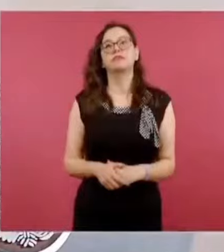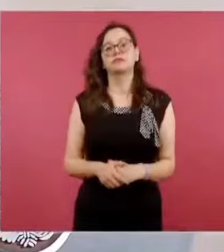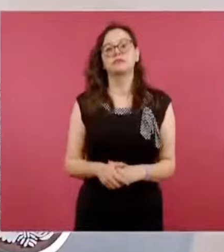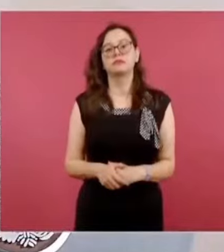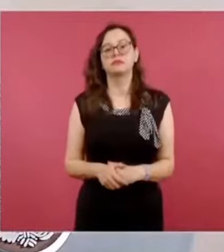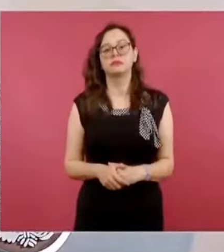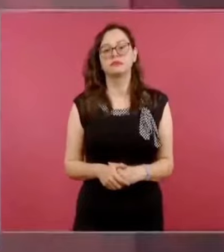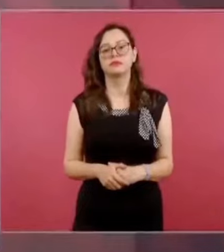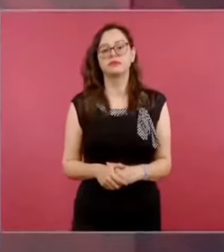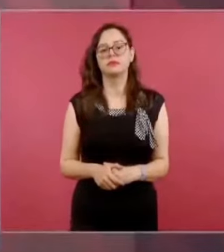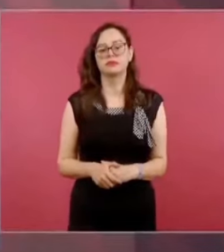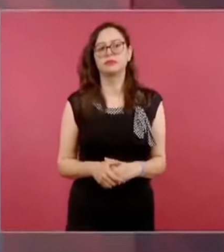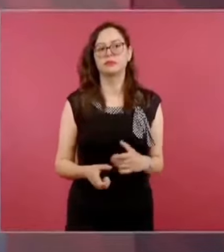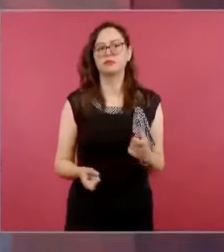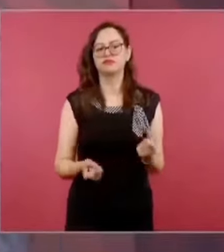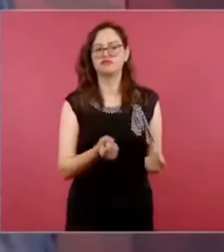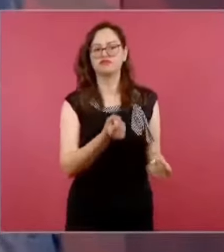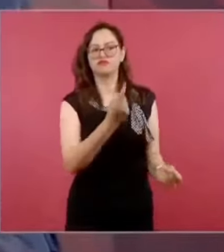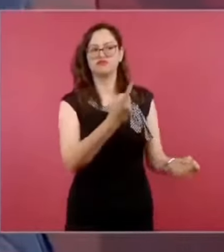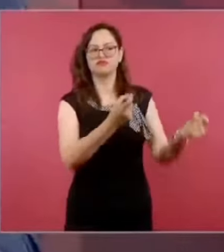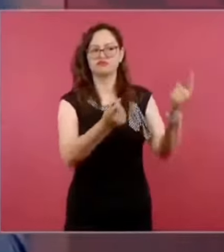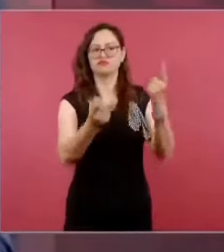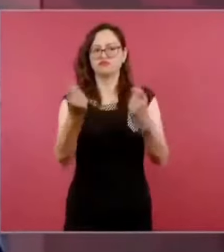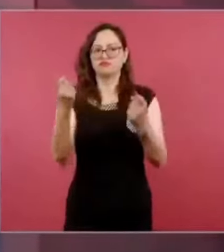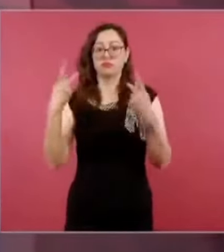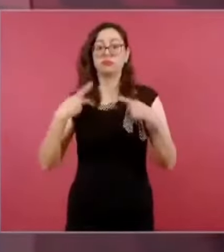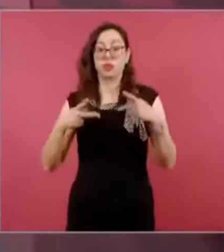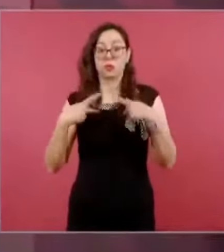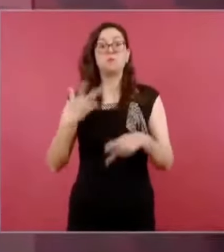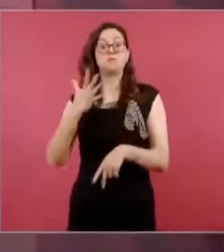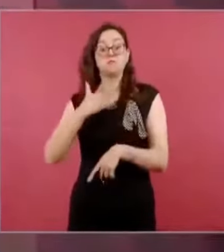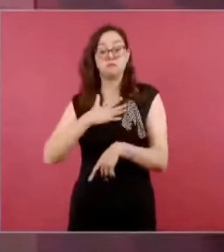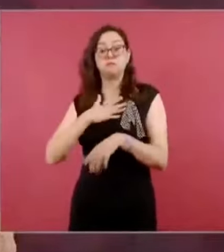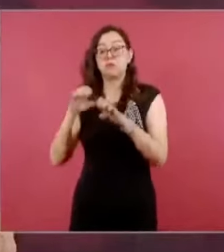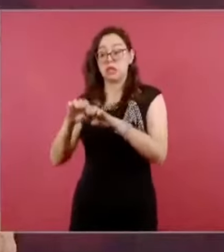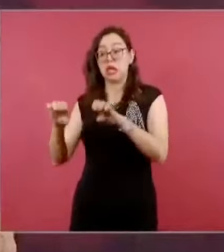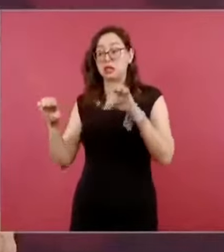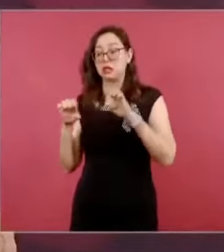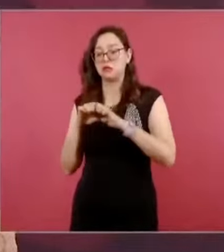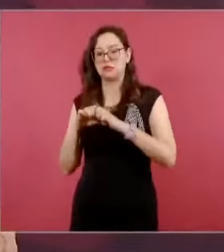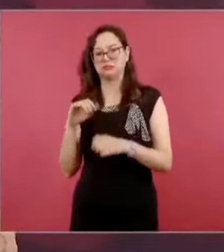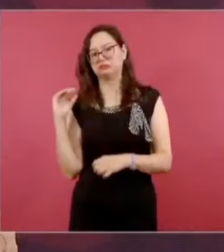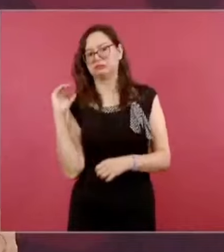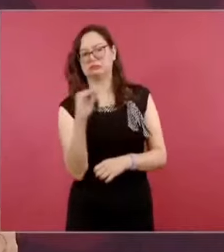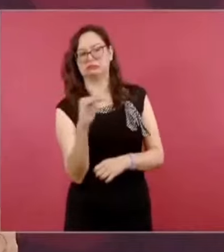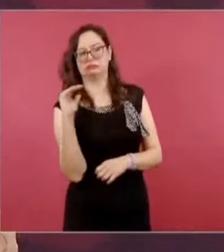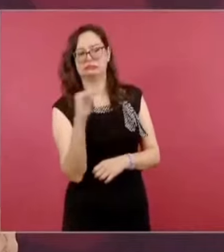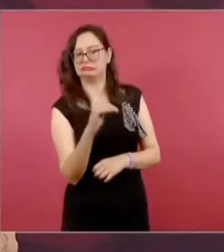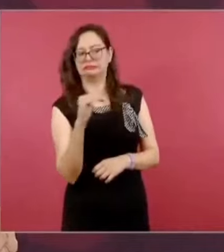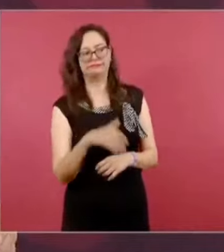honestamente se cuestionaban si íbamos a lograr una transformación de manera pacífica,